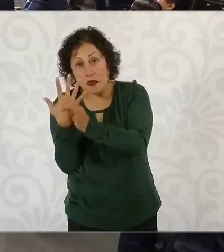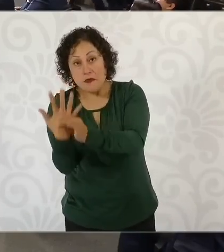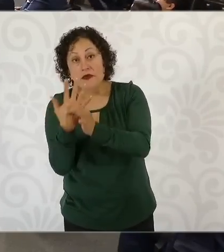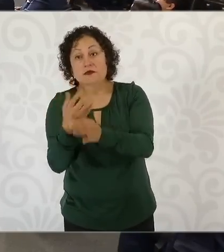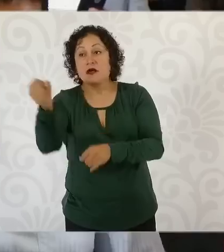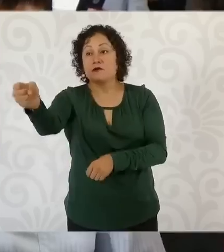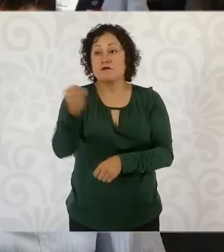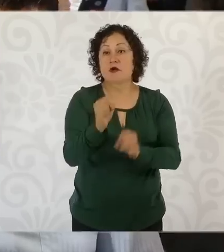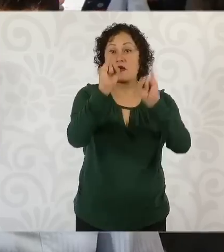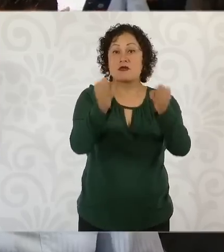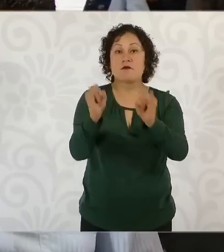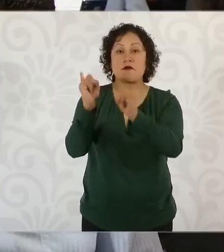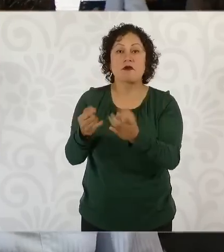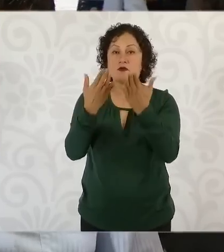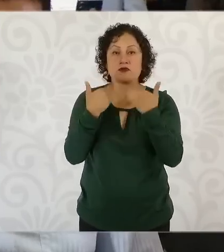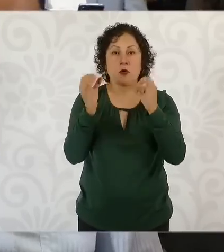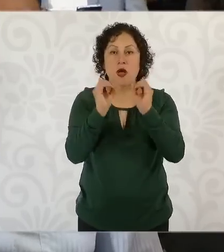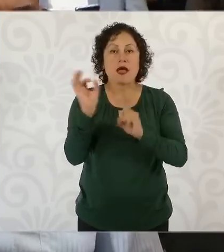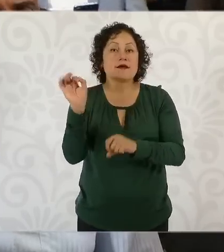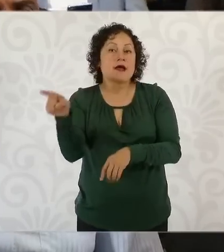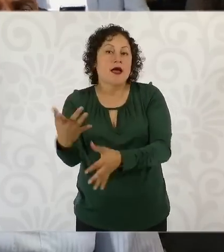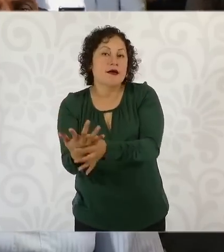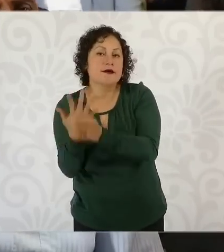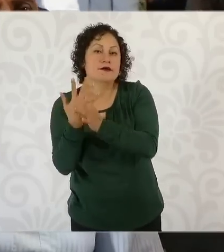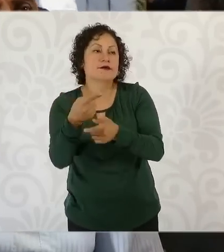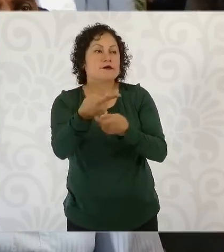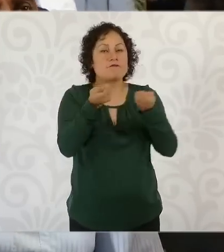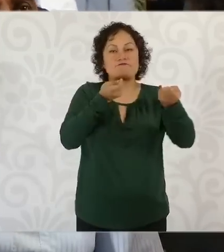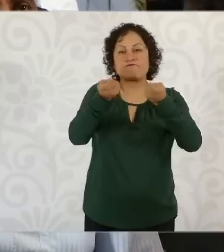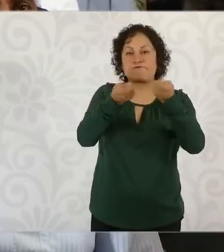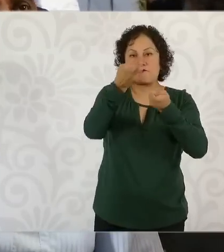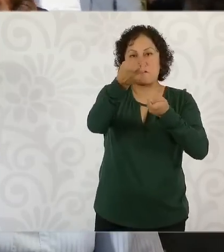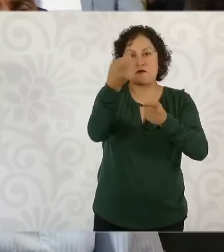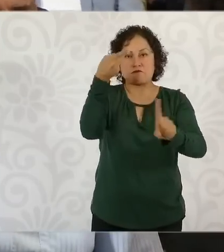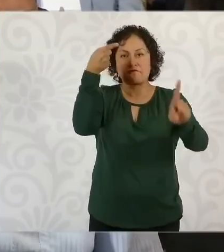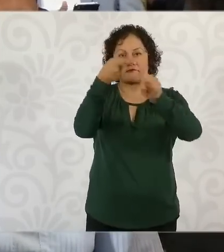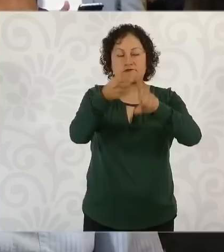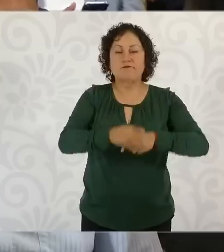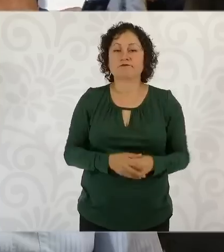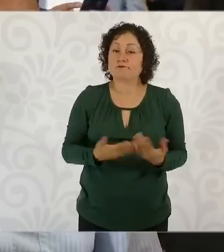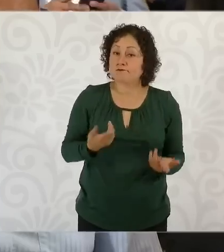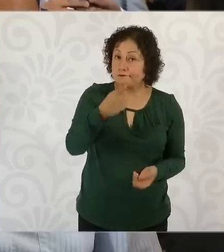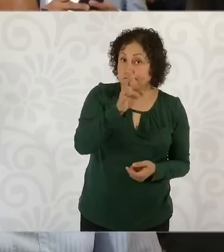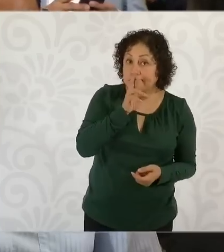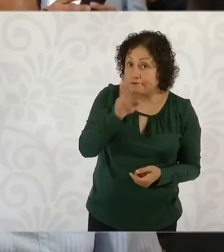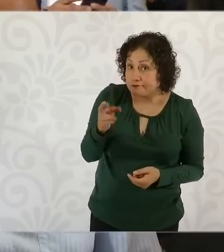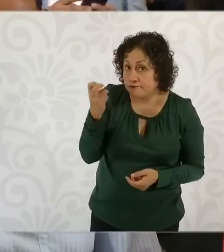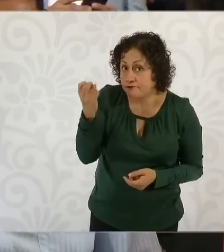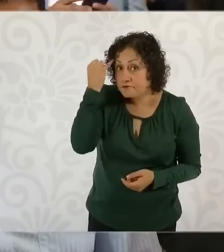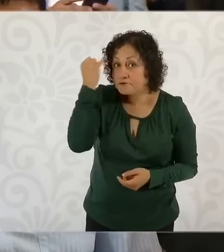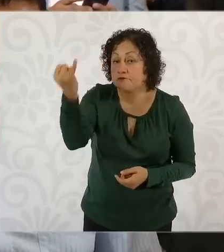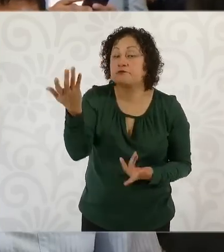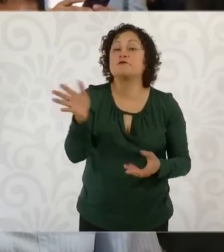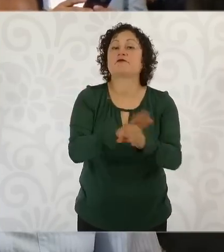y que el esquema está hecho para tener el control. ¿Cuál es la respuesta que usted daría, sobre todo porque sabemos pues